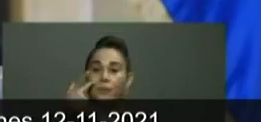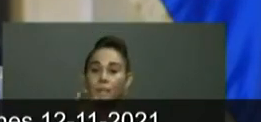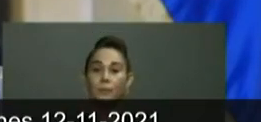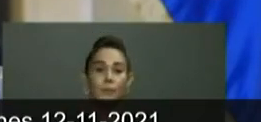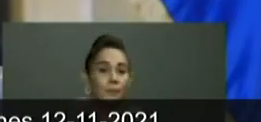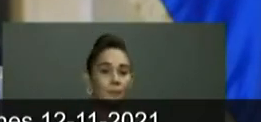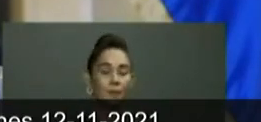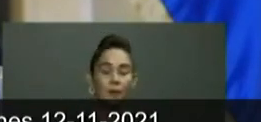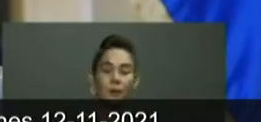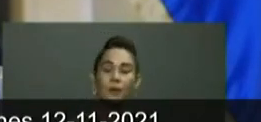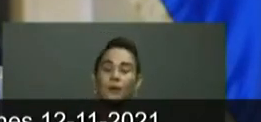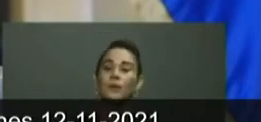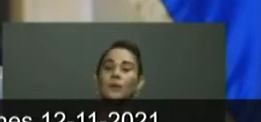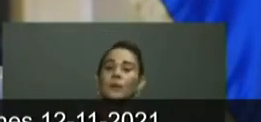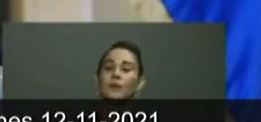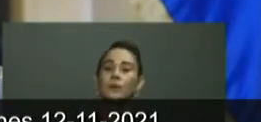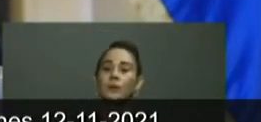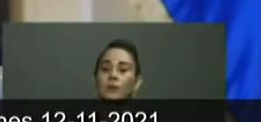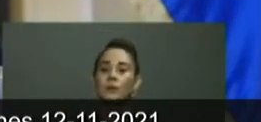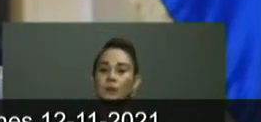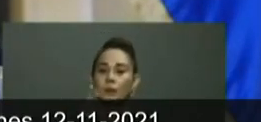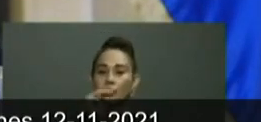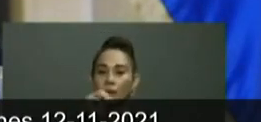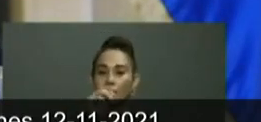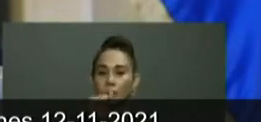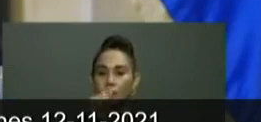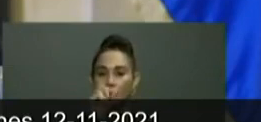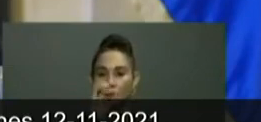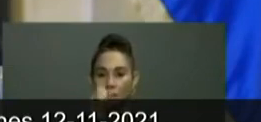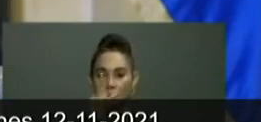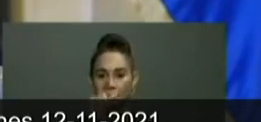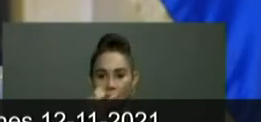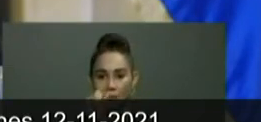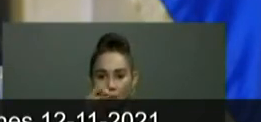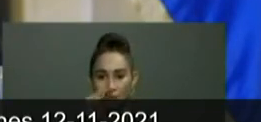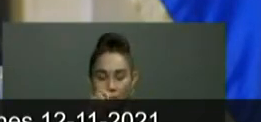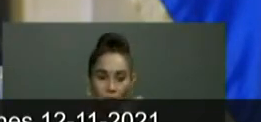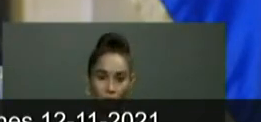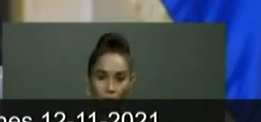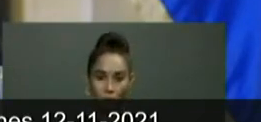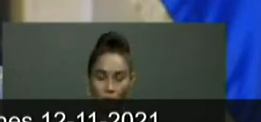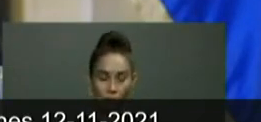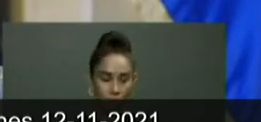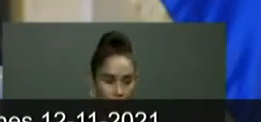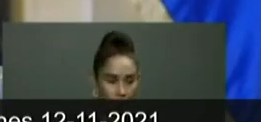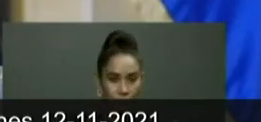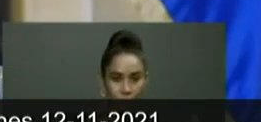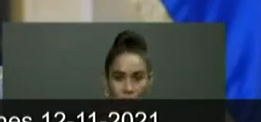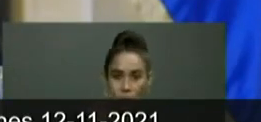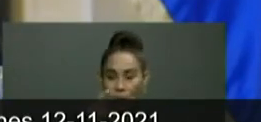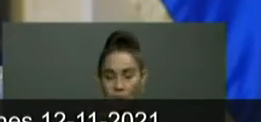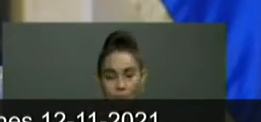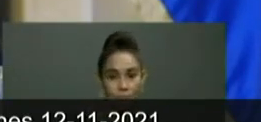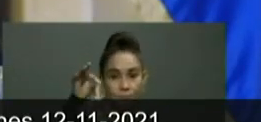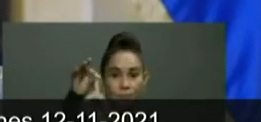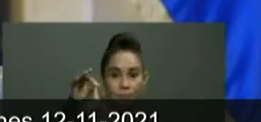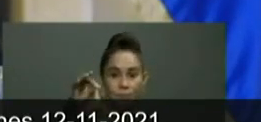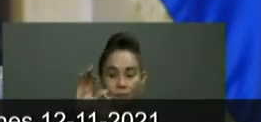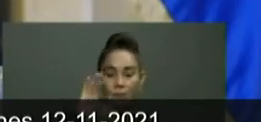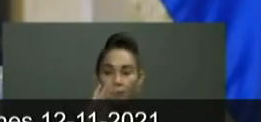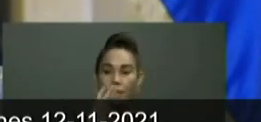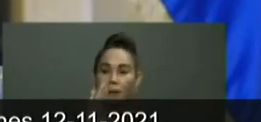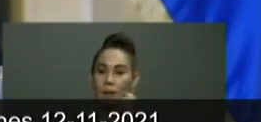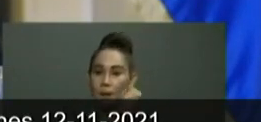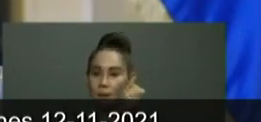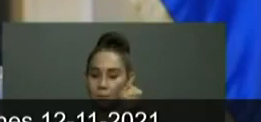Nosotros tenemos que tener, como el caso de Marcelino Vélez, tenemos zonas solamente para parturientas con COVID. Es